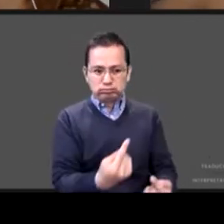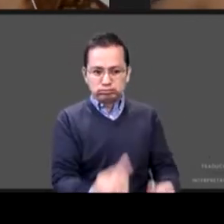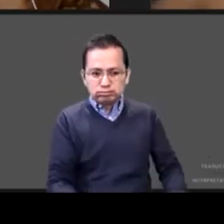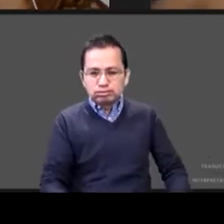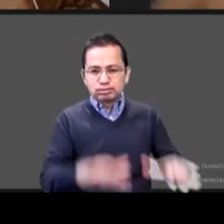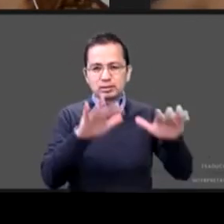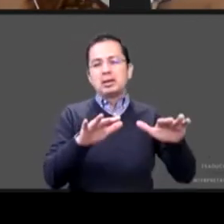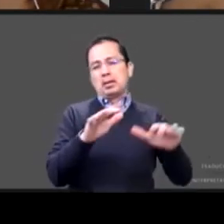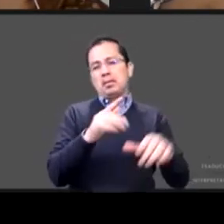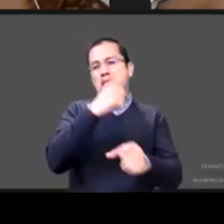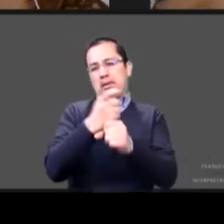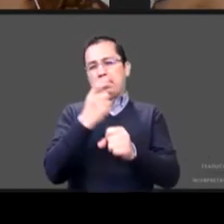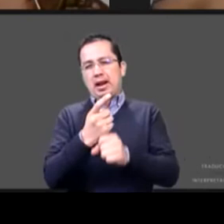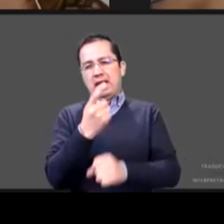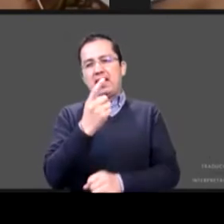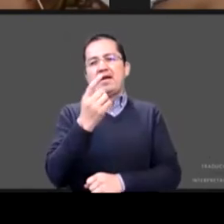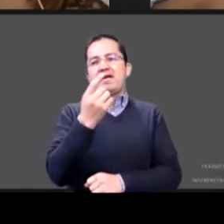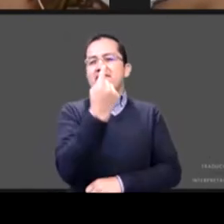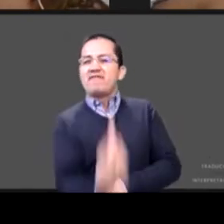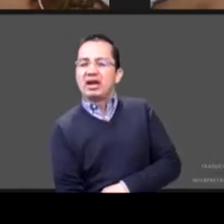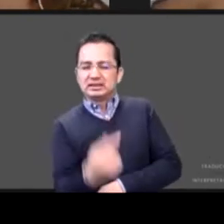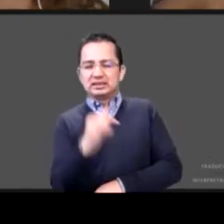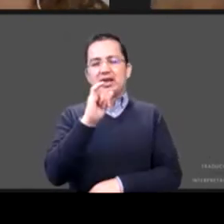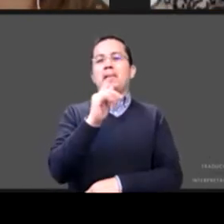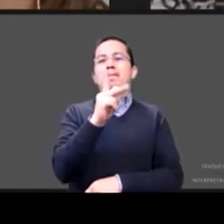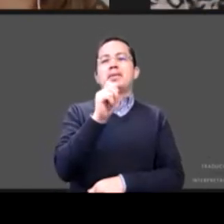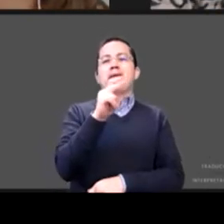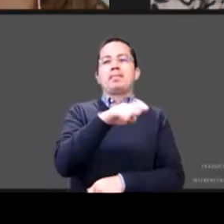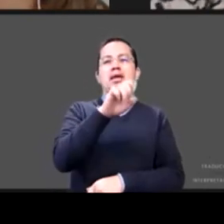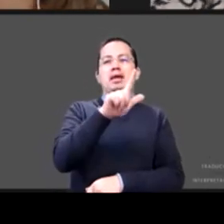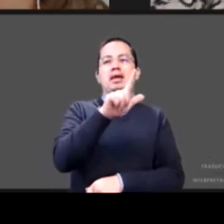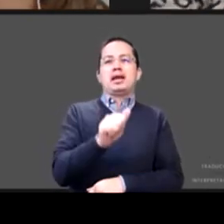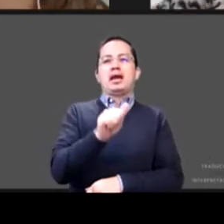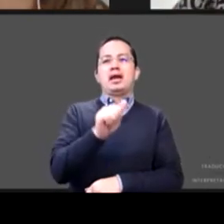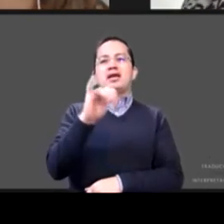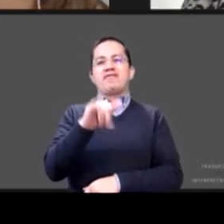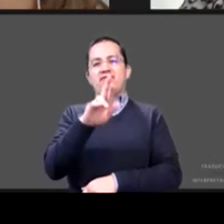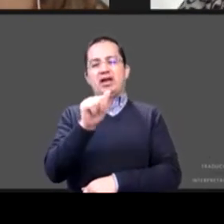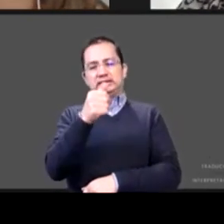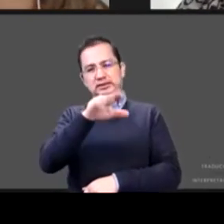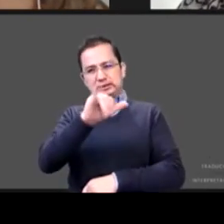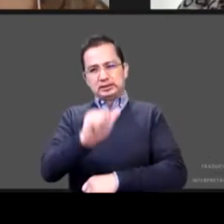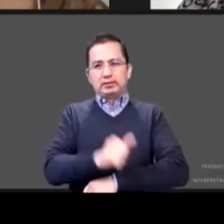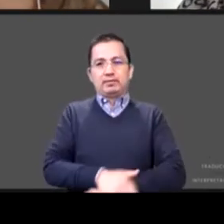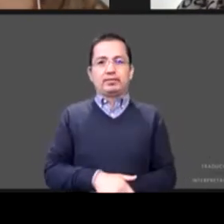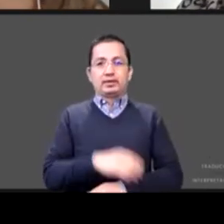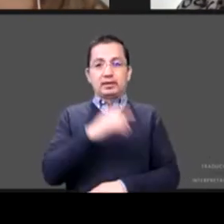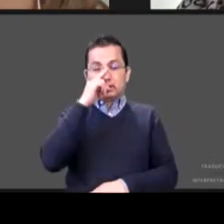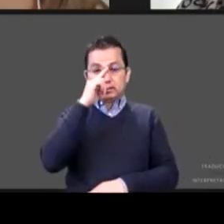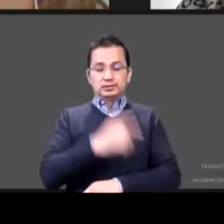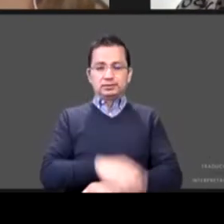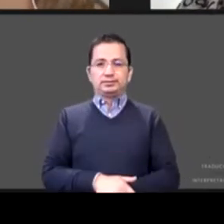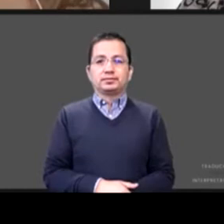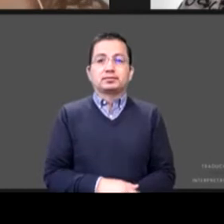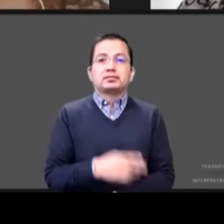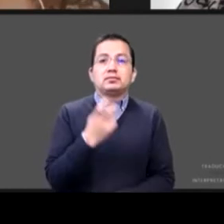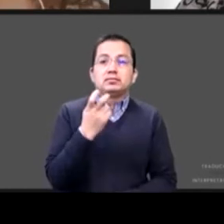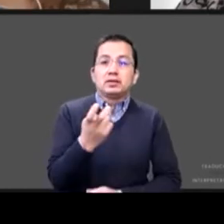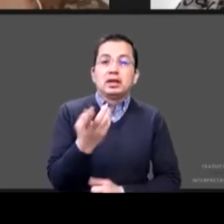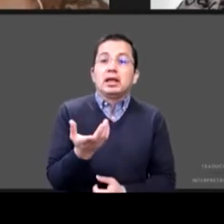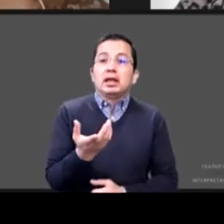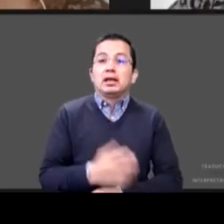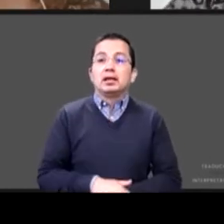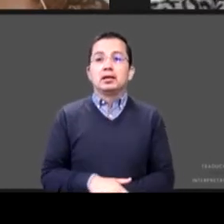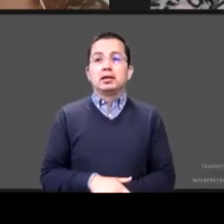bueno irlos poniendo como en la cárcel, ¿no? Pero bueno, el chiste no ver el hogar como una cárcel. Pues